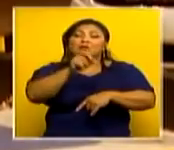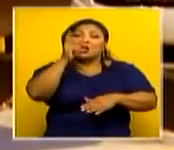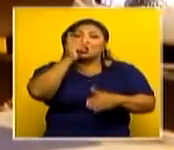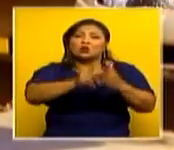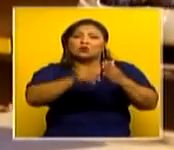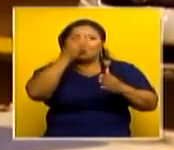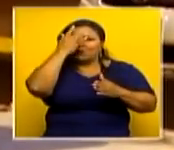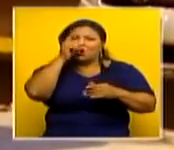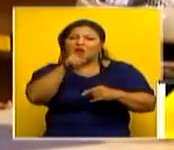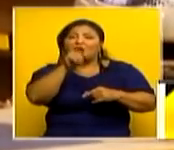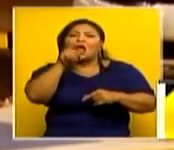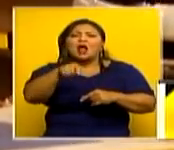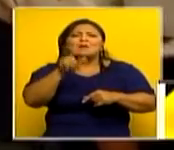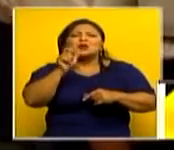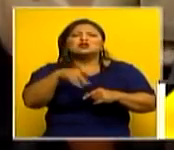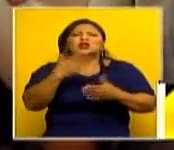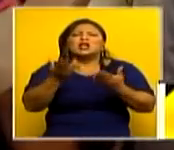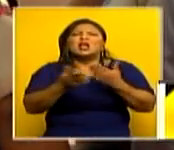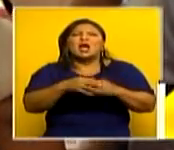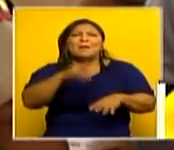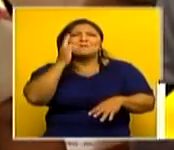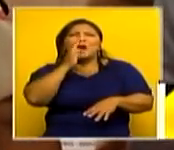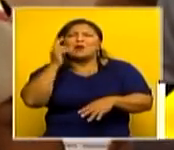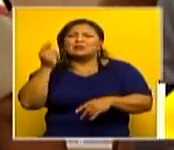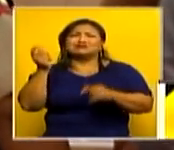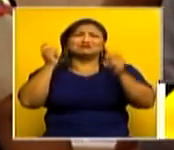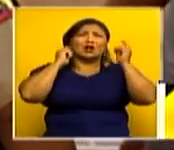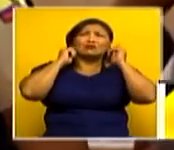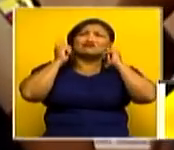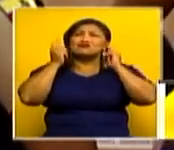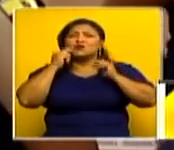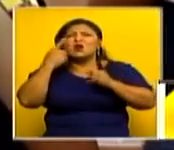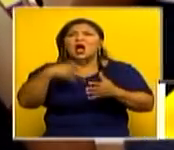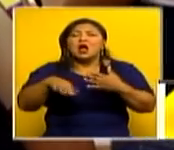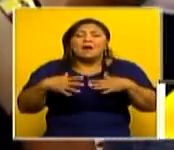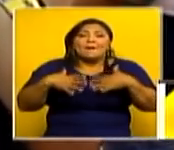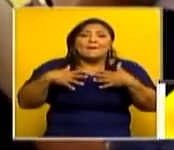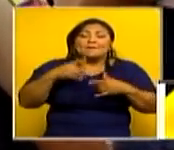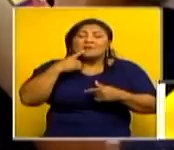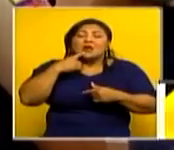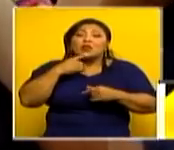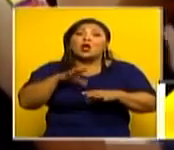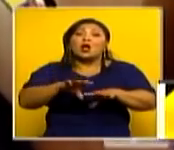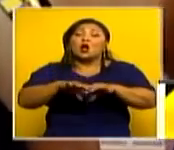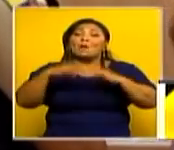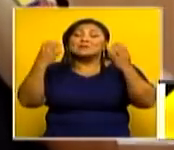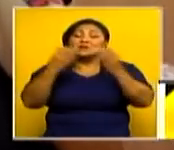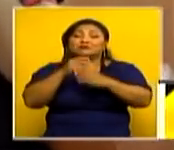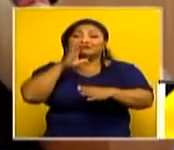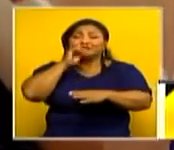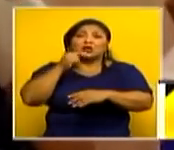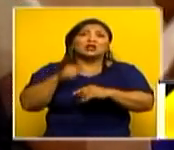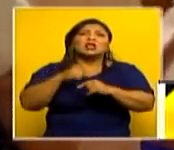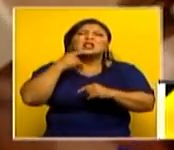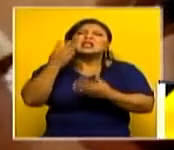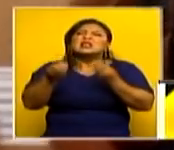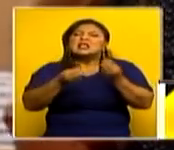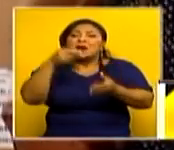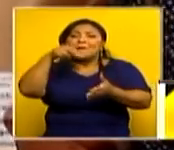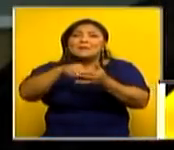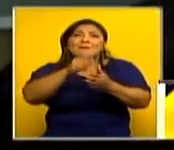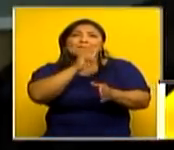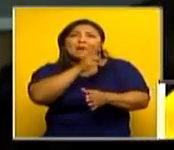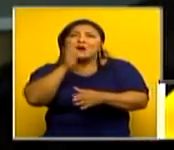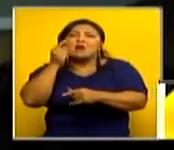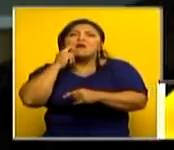los autores de varios disparos que los alarmaron. El vigilante en la Comisión de Tránsito del Ecuador, uno de ellos habría estado haciendo disparos y posteriormente